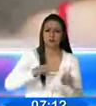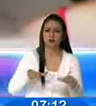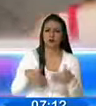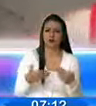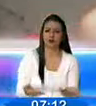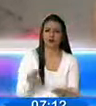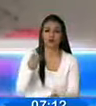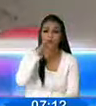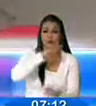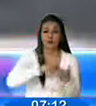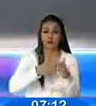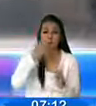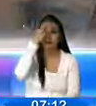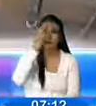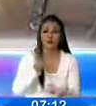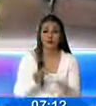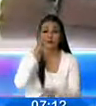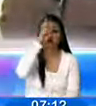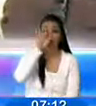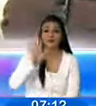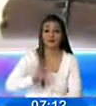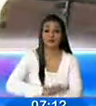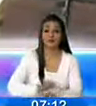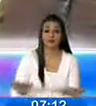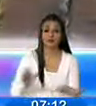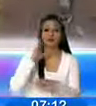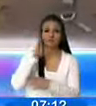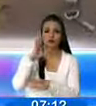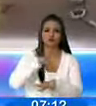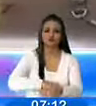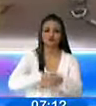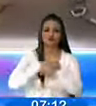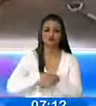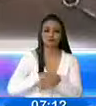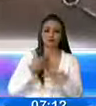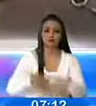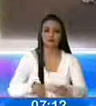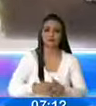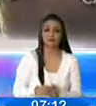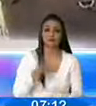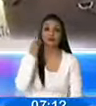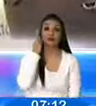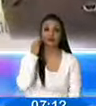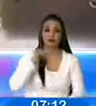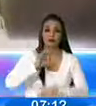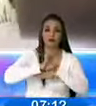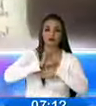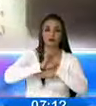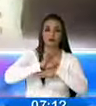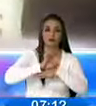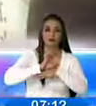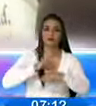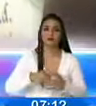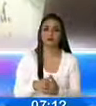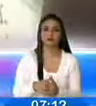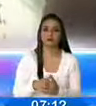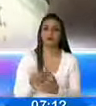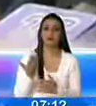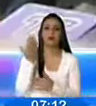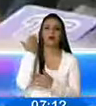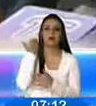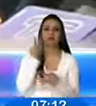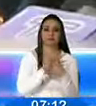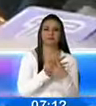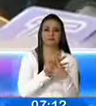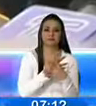ninguna enferma mental la policía tomó procedimiento en este caso las señoras de aquí de ecuador presenta dos detenciones anteriores se